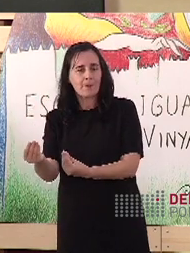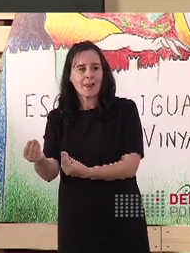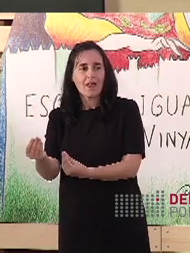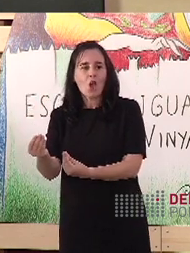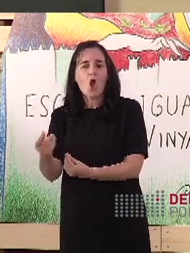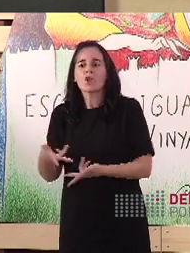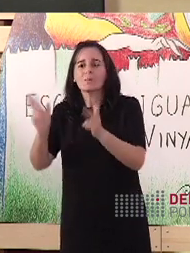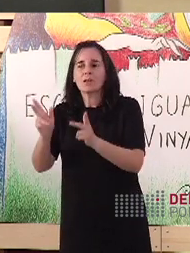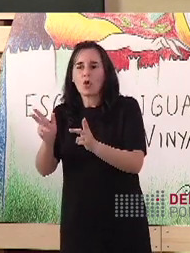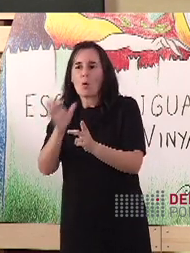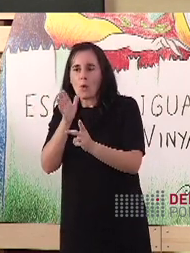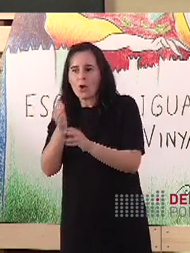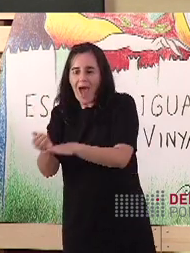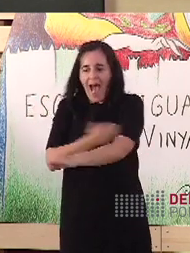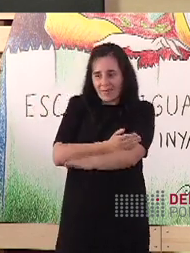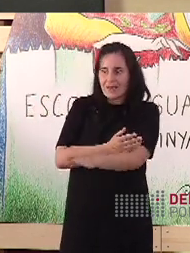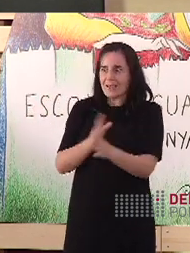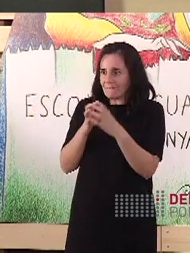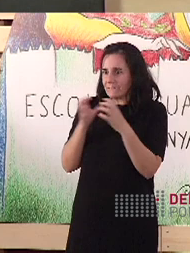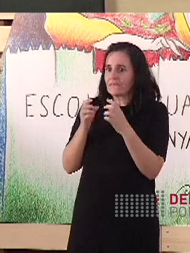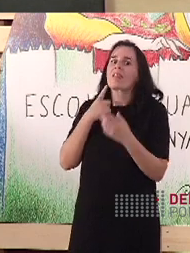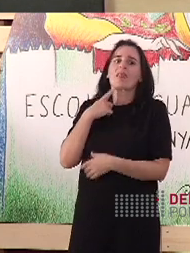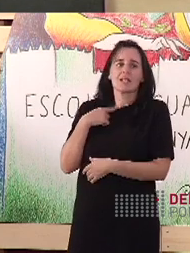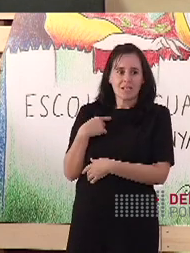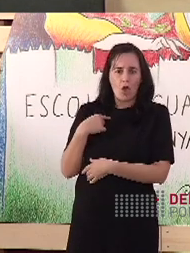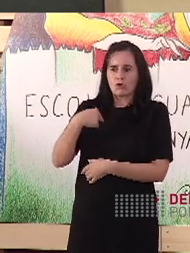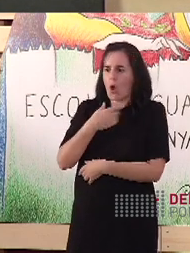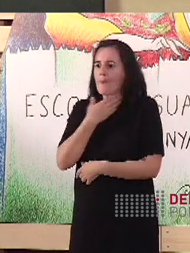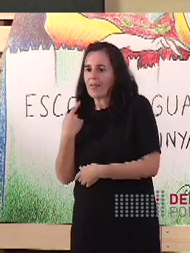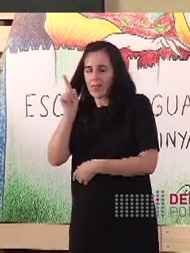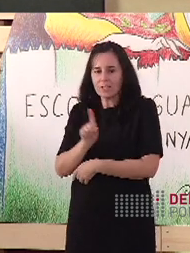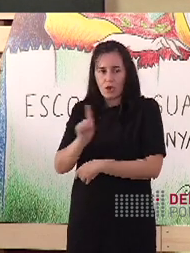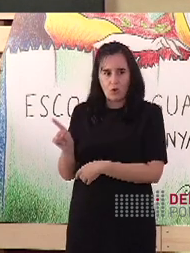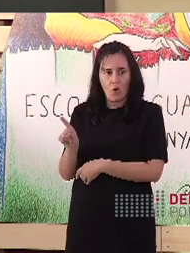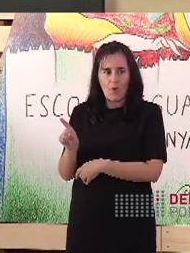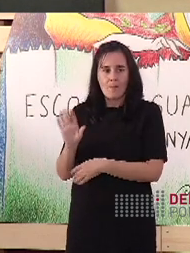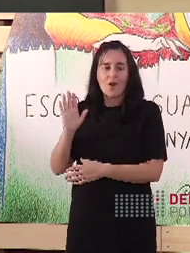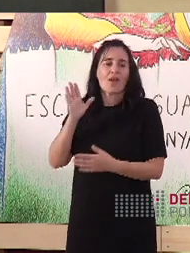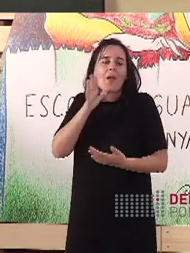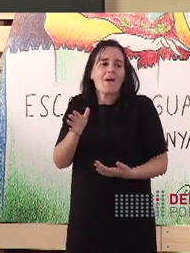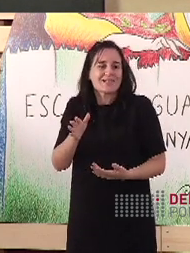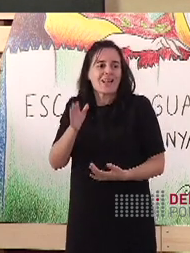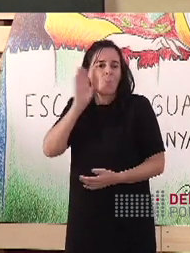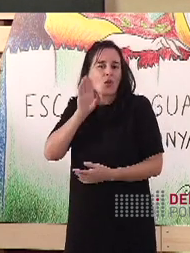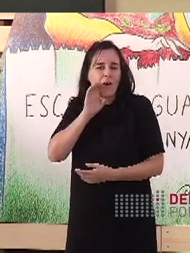partir de lo que a ti te apetece hacer y de lo que a ti no te apetece hacer. Pero el tema es que ellas que están bombardeadas por la pornografía,